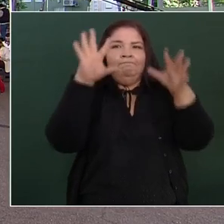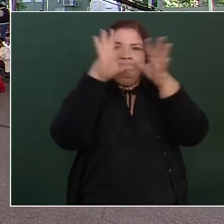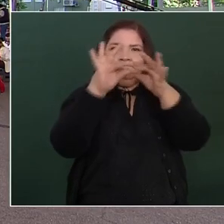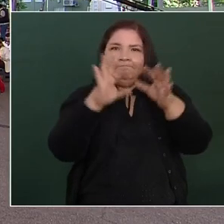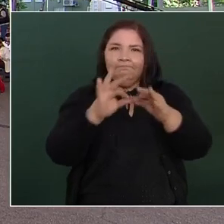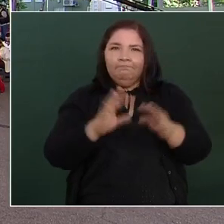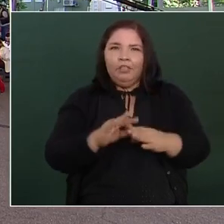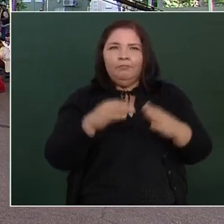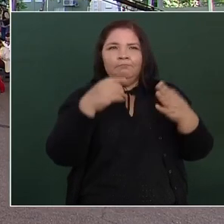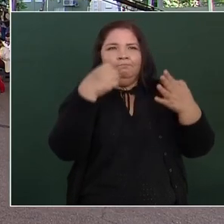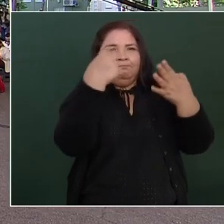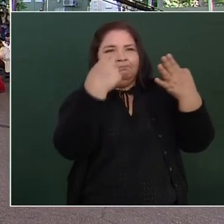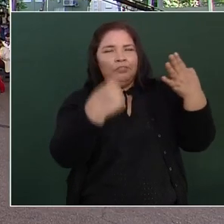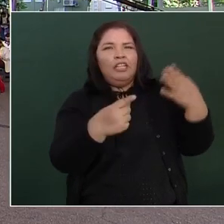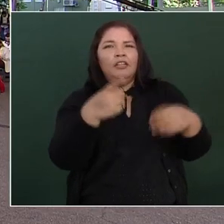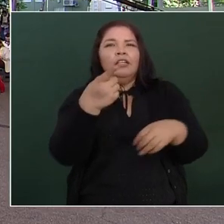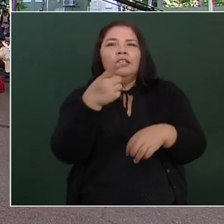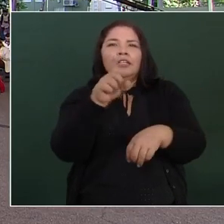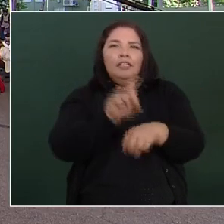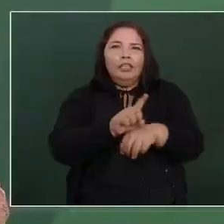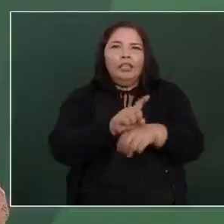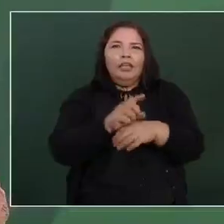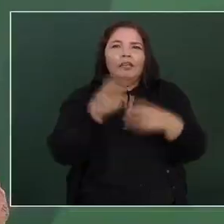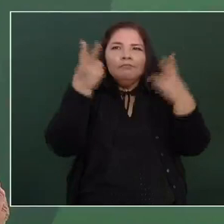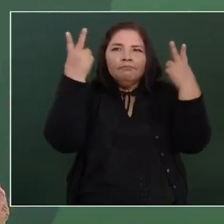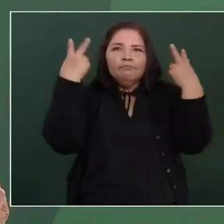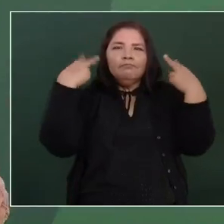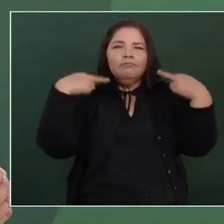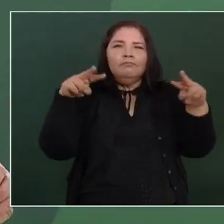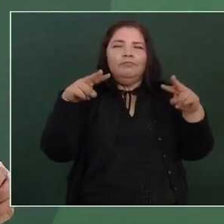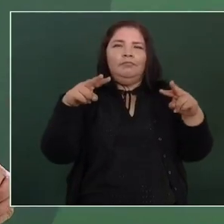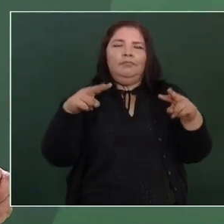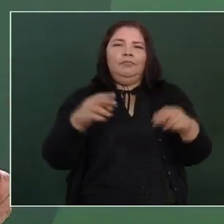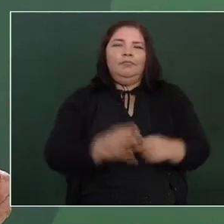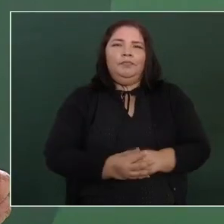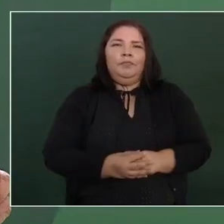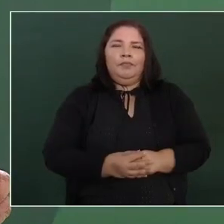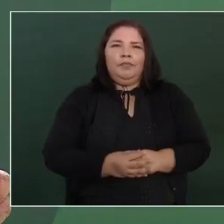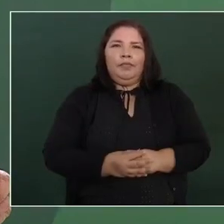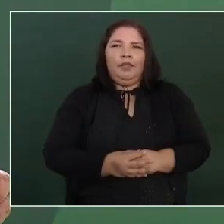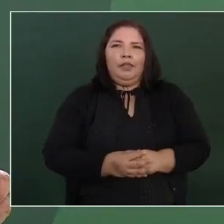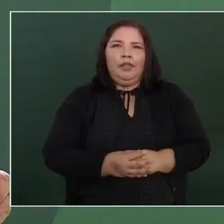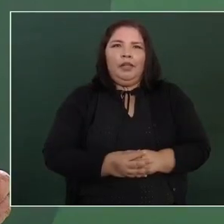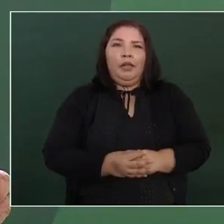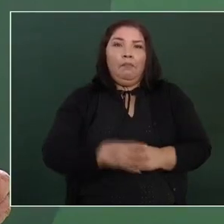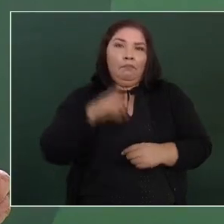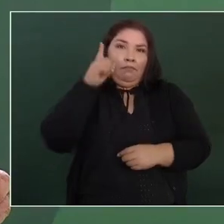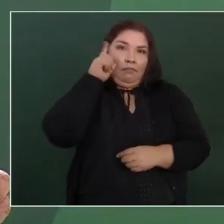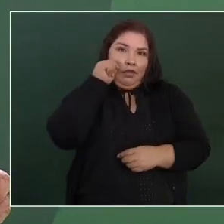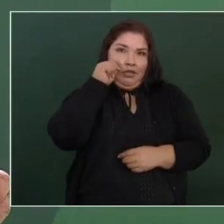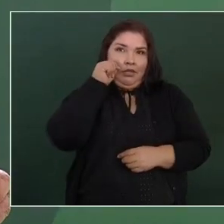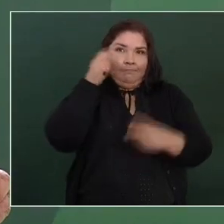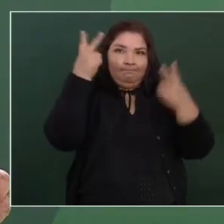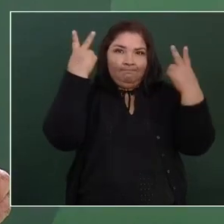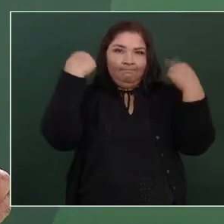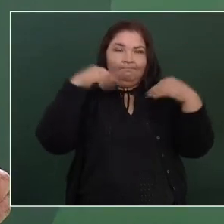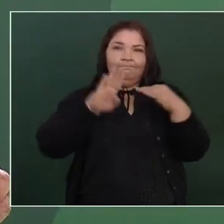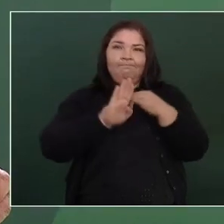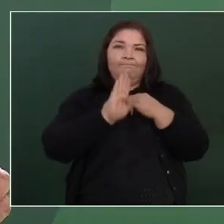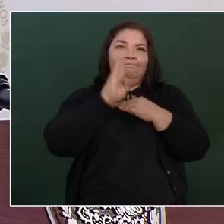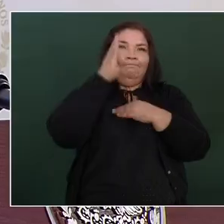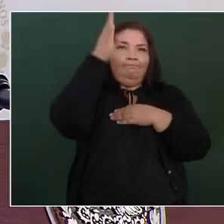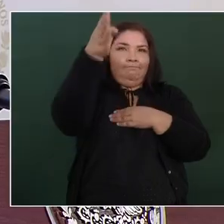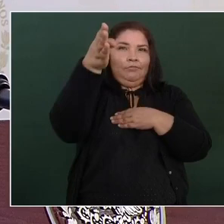la agenda de este viaje. Sí, salgo mañana